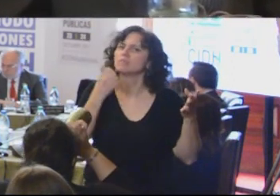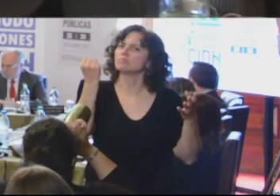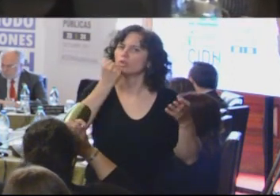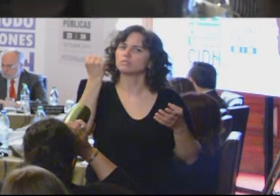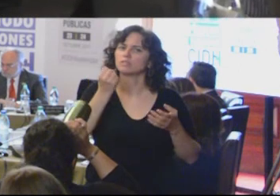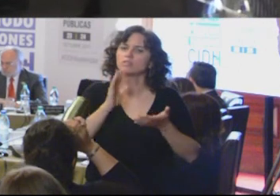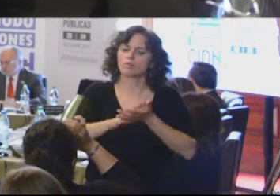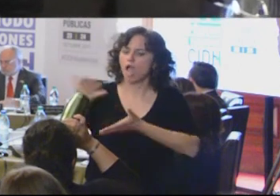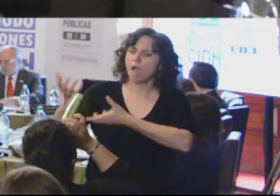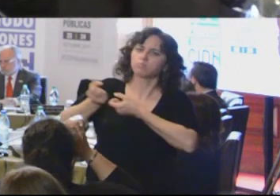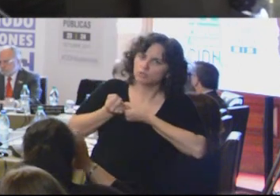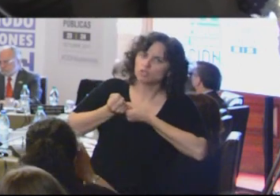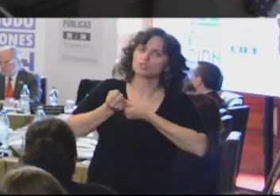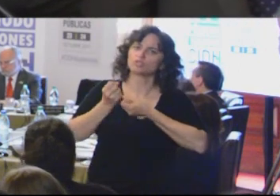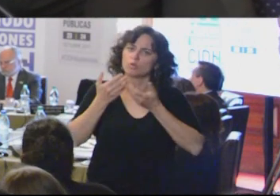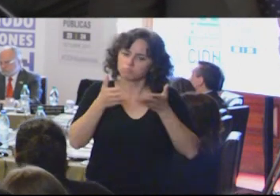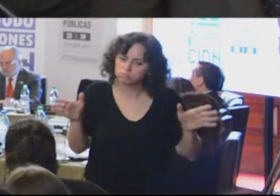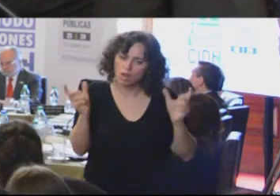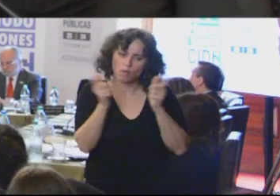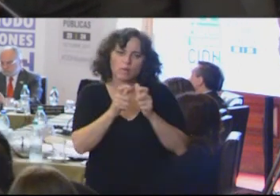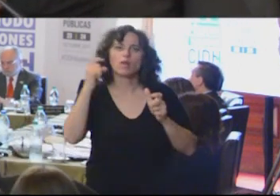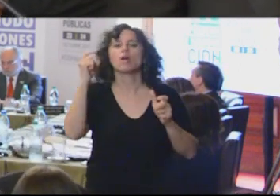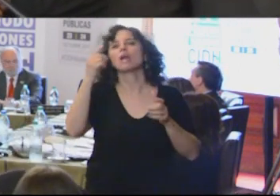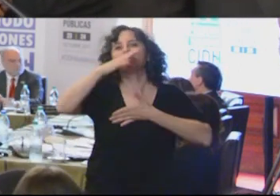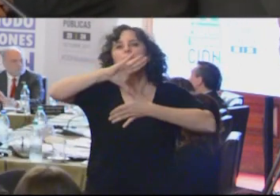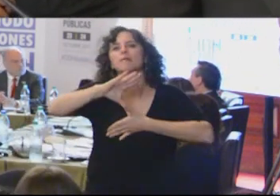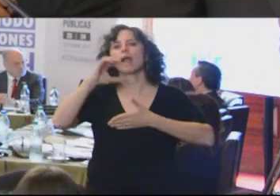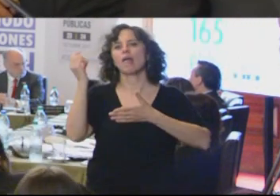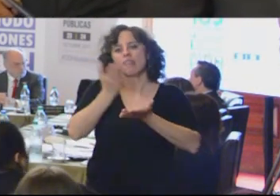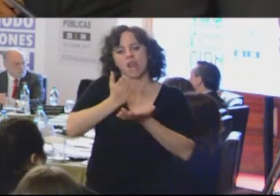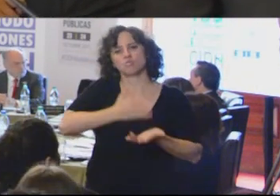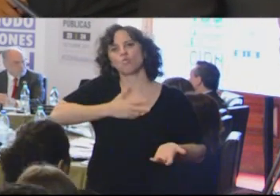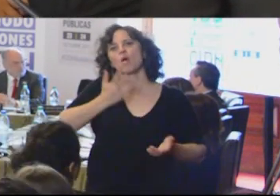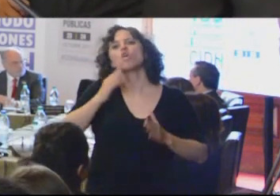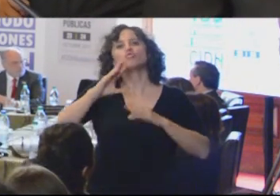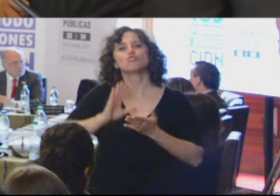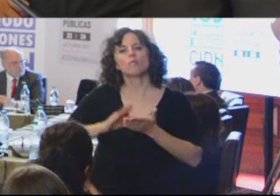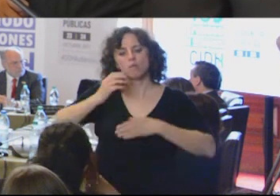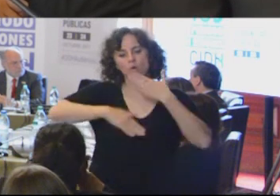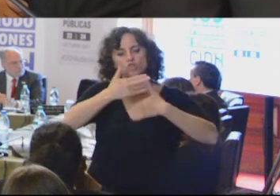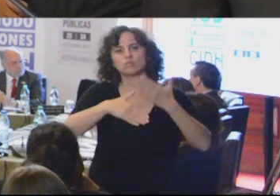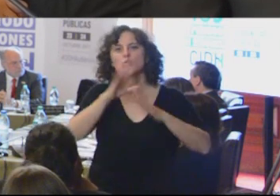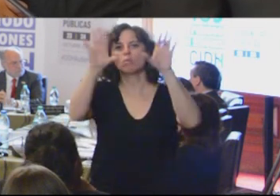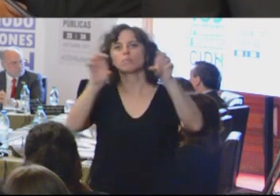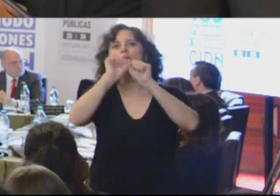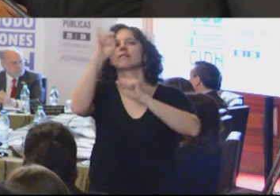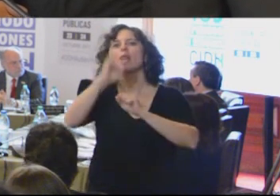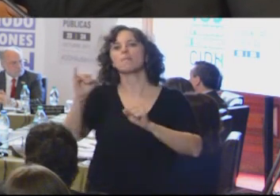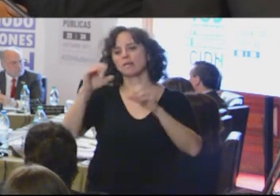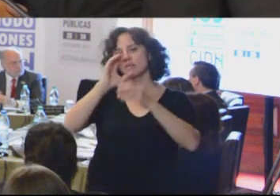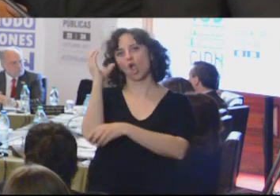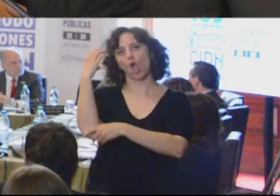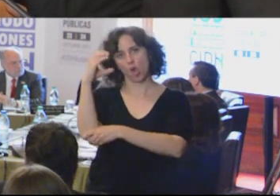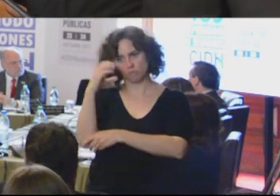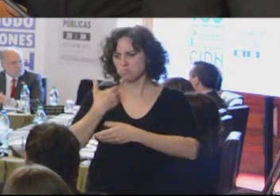apoyó hoy la visión de la comisión interamericana de derechos humanos sobre el proceso de paz en colombia queremos exaltar